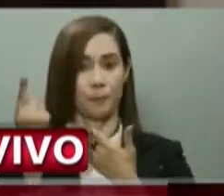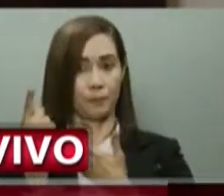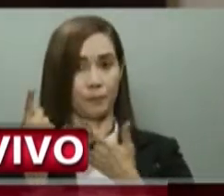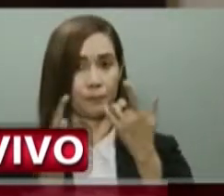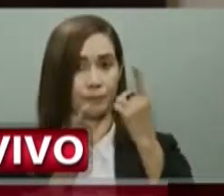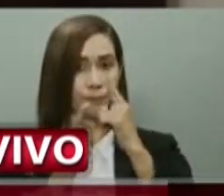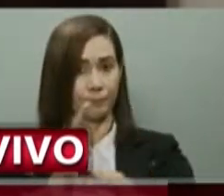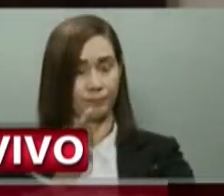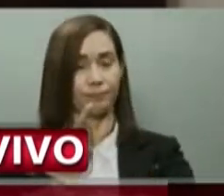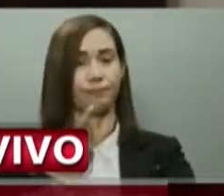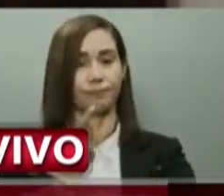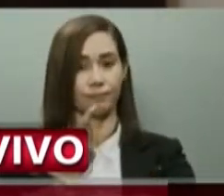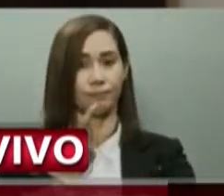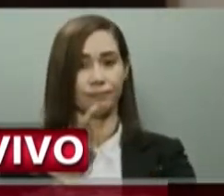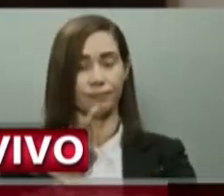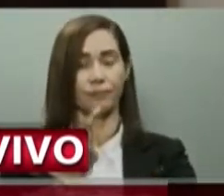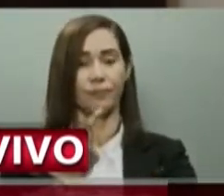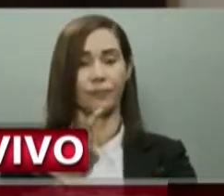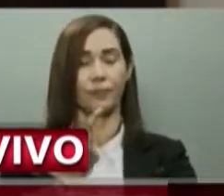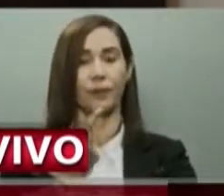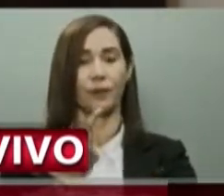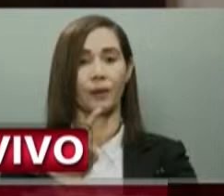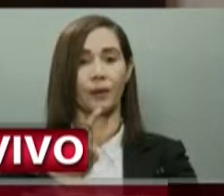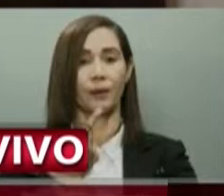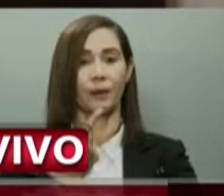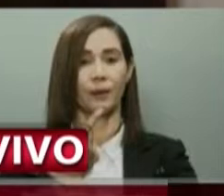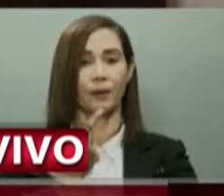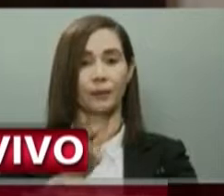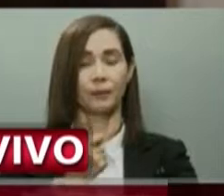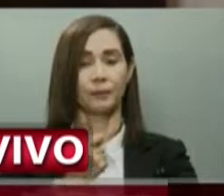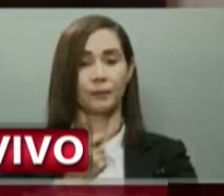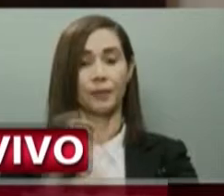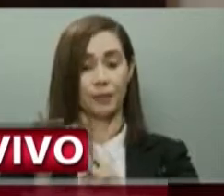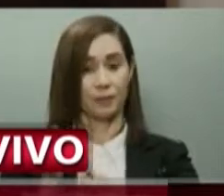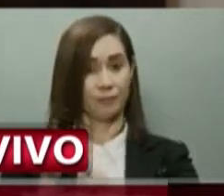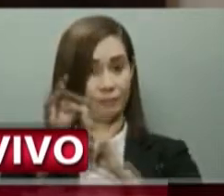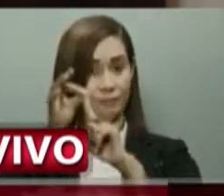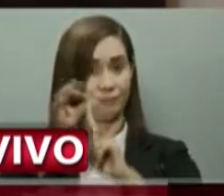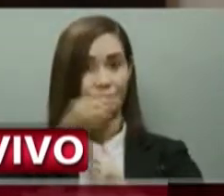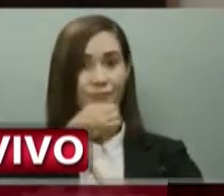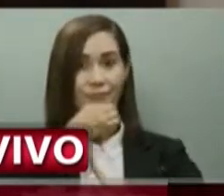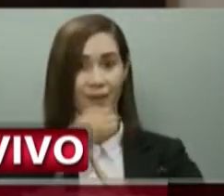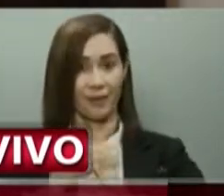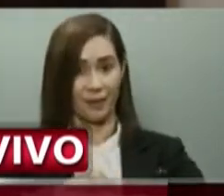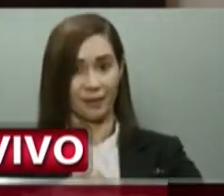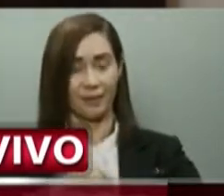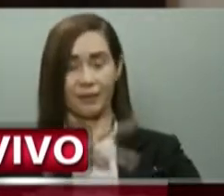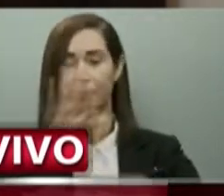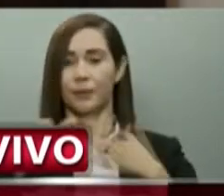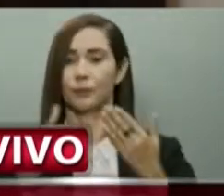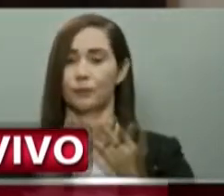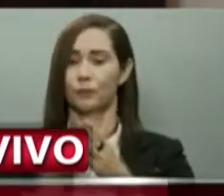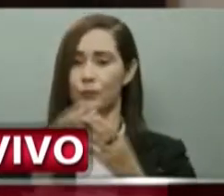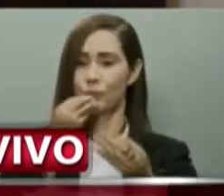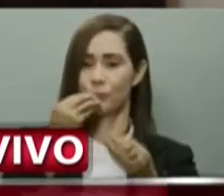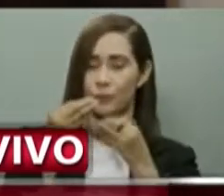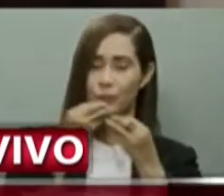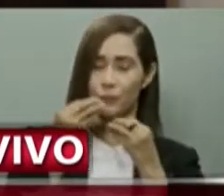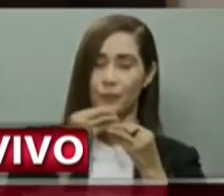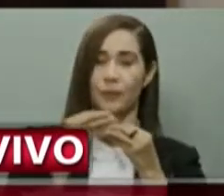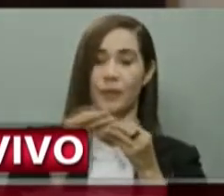meses, y especialmente en diciembre, en todos los productos, la